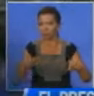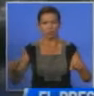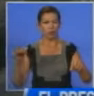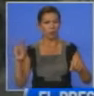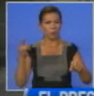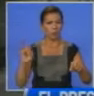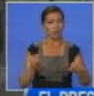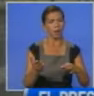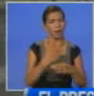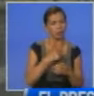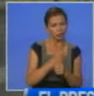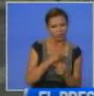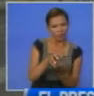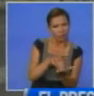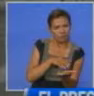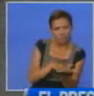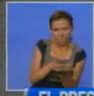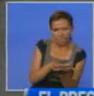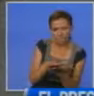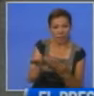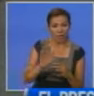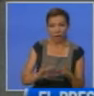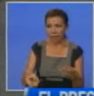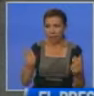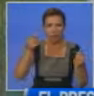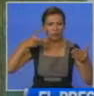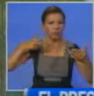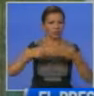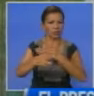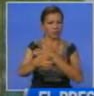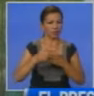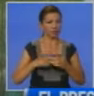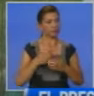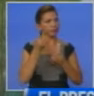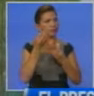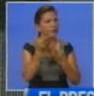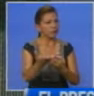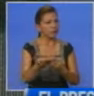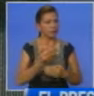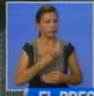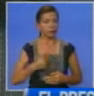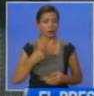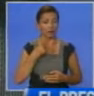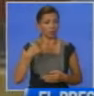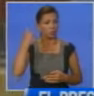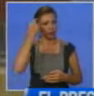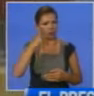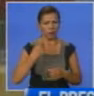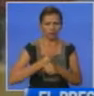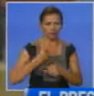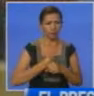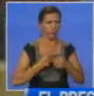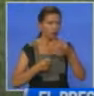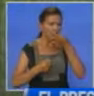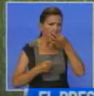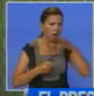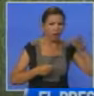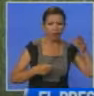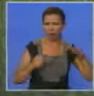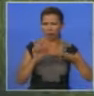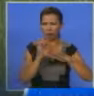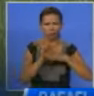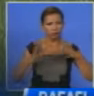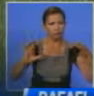26 kilómetros. En el acto manifestó que este es uno más de los esfuerzos que hace su gobierno para integrar la Amazonía al resto del país.